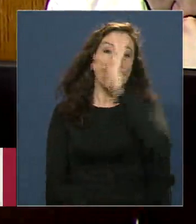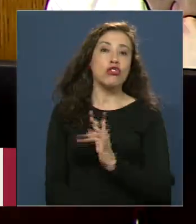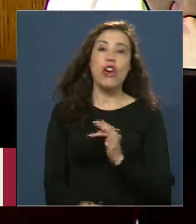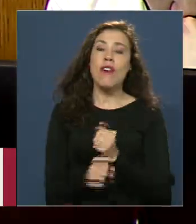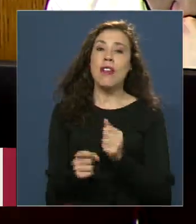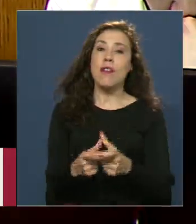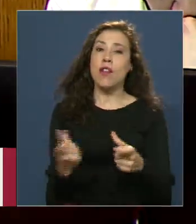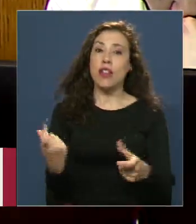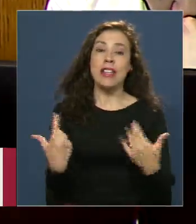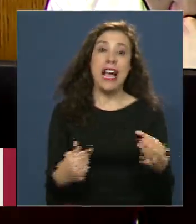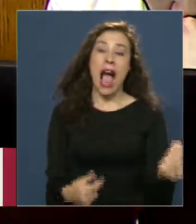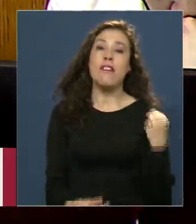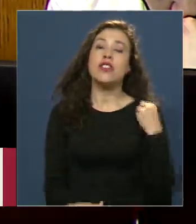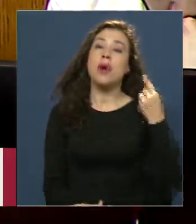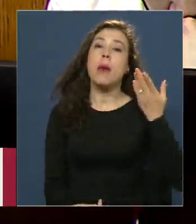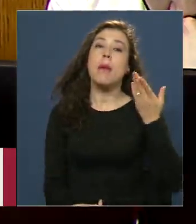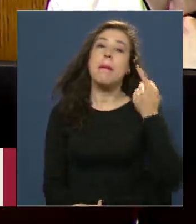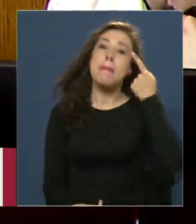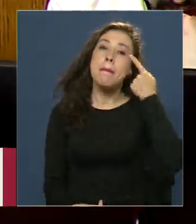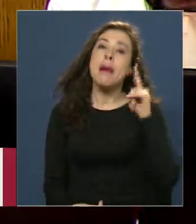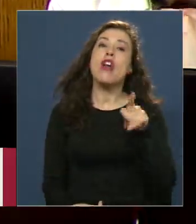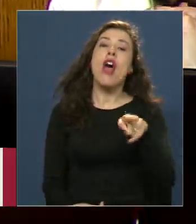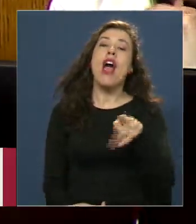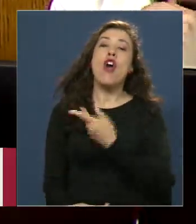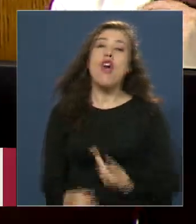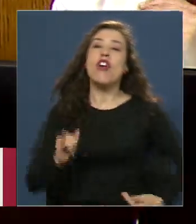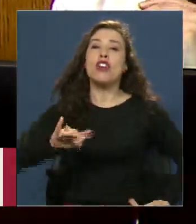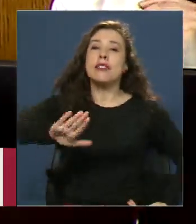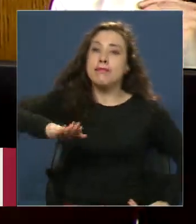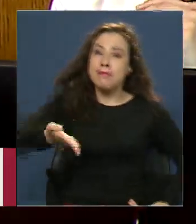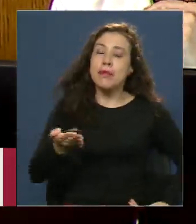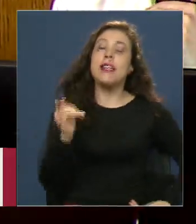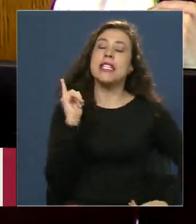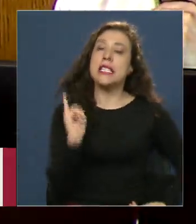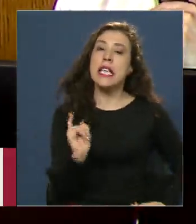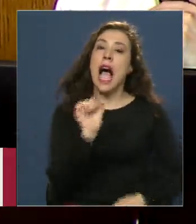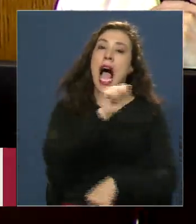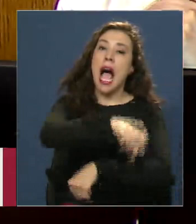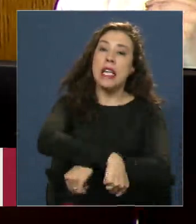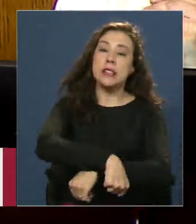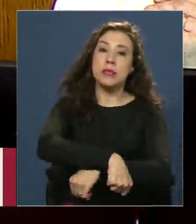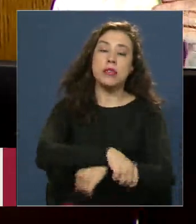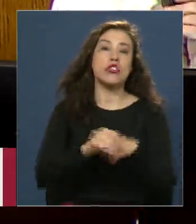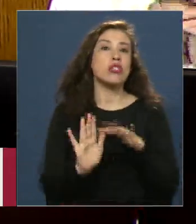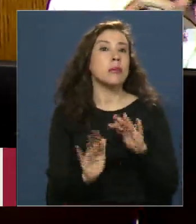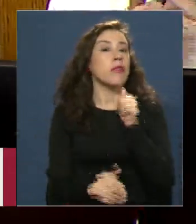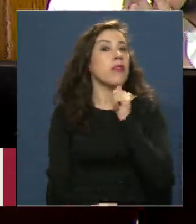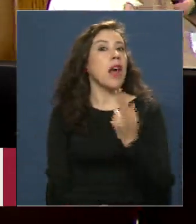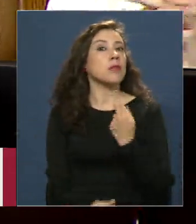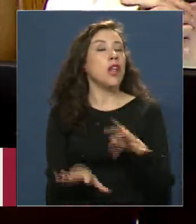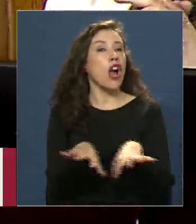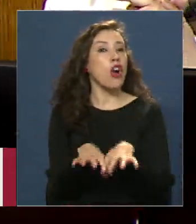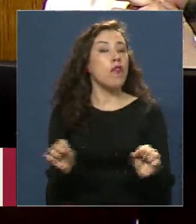honorario y por lo tanto habría cedido, espero la confirmación, porque insisto,